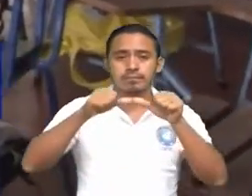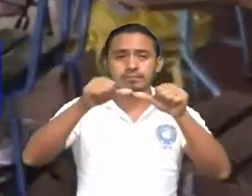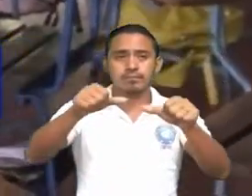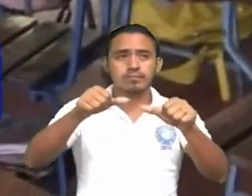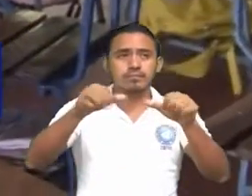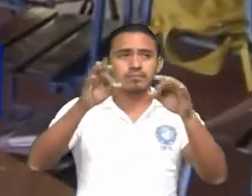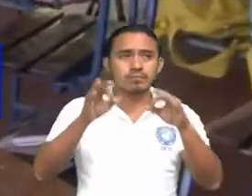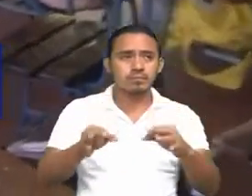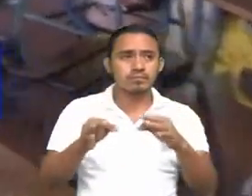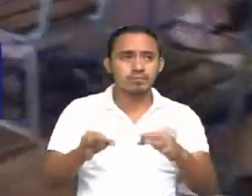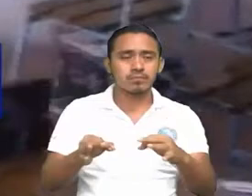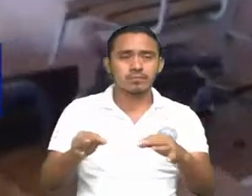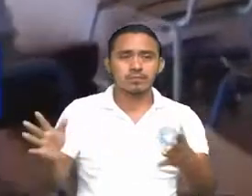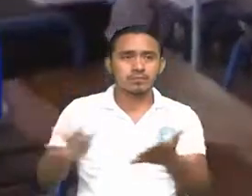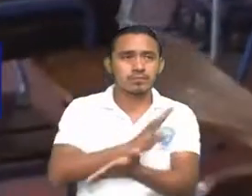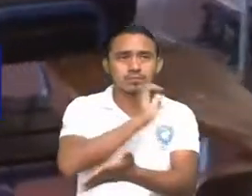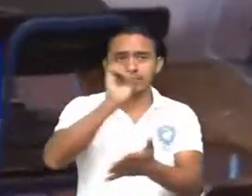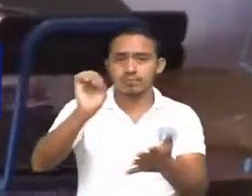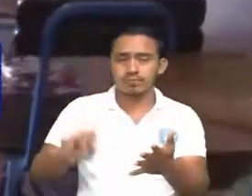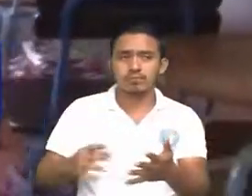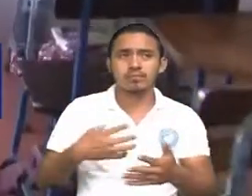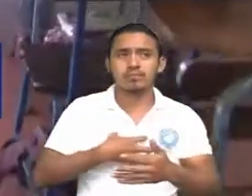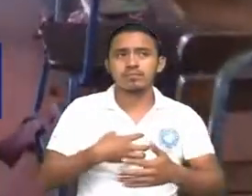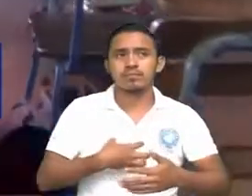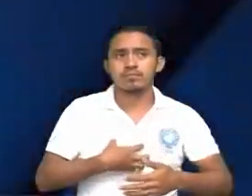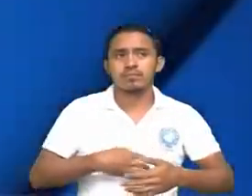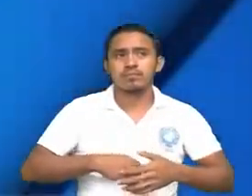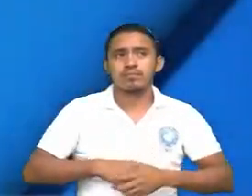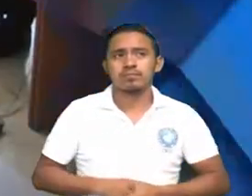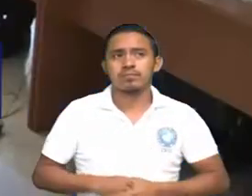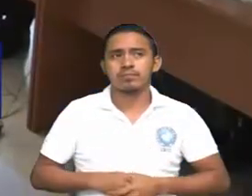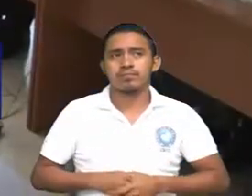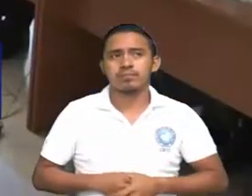la eliminación del mosquito transmisor del dengue.